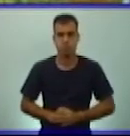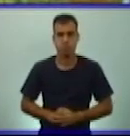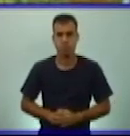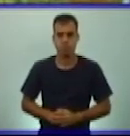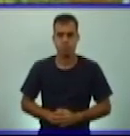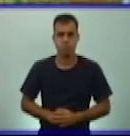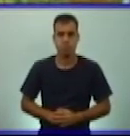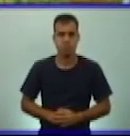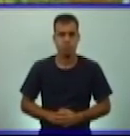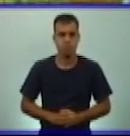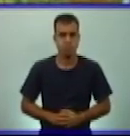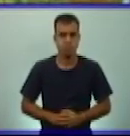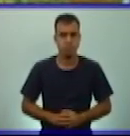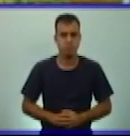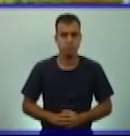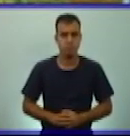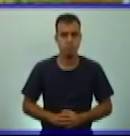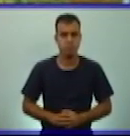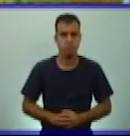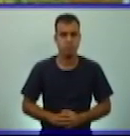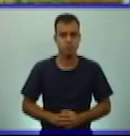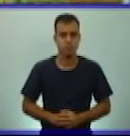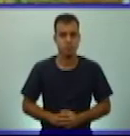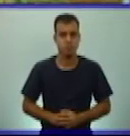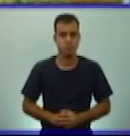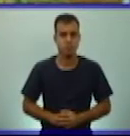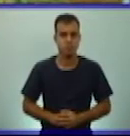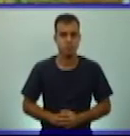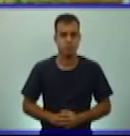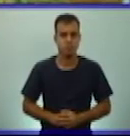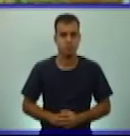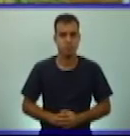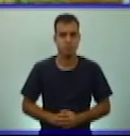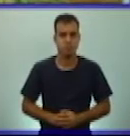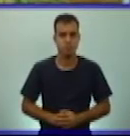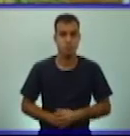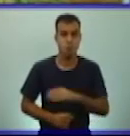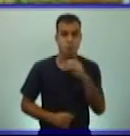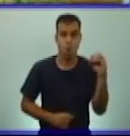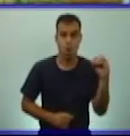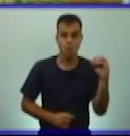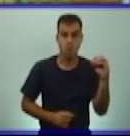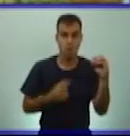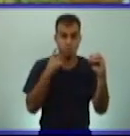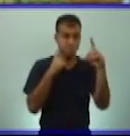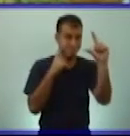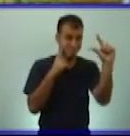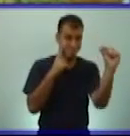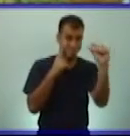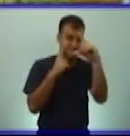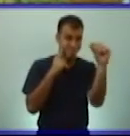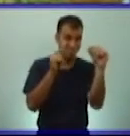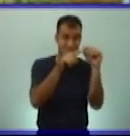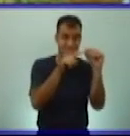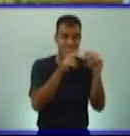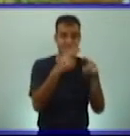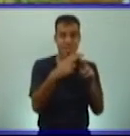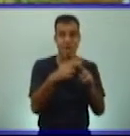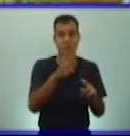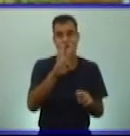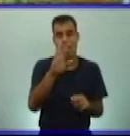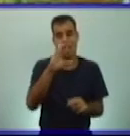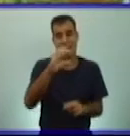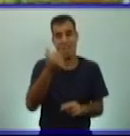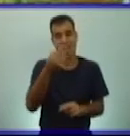longitud oeste. Y el extremo oeste es el Cabo de San Antonio, ubicado a los 20